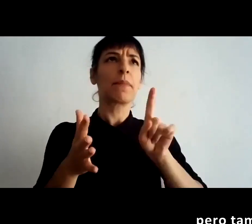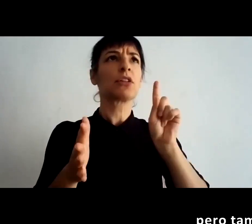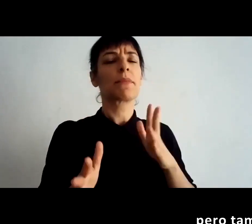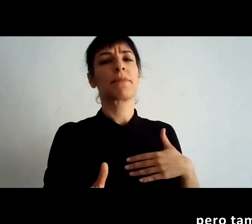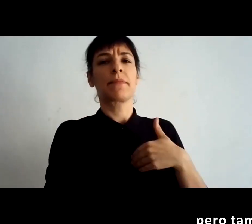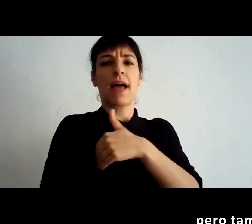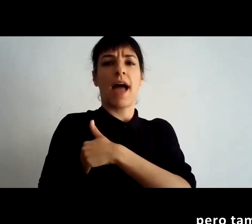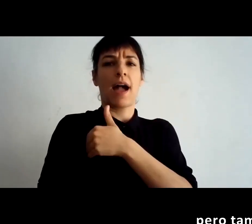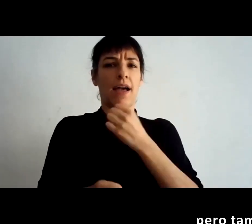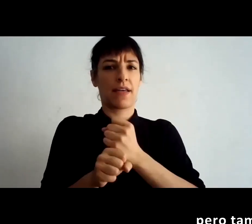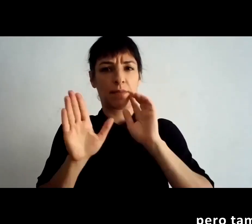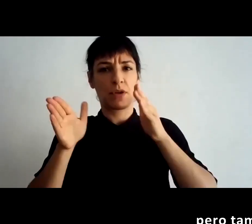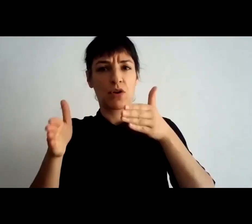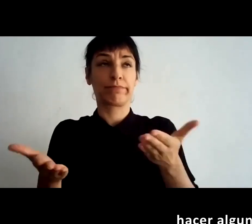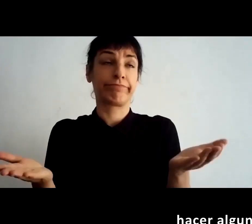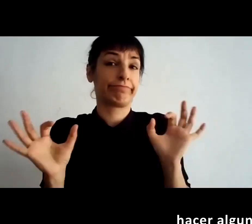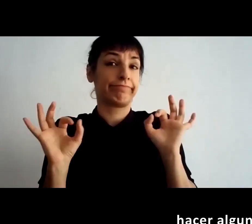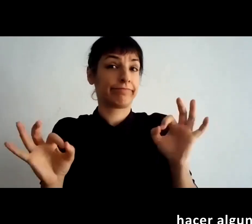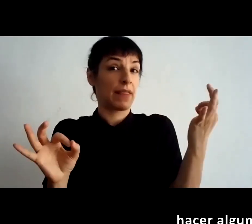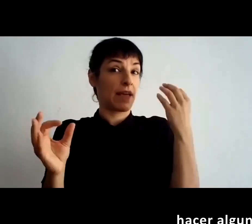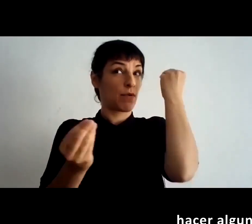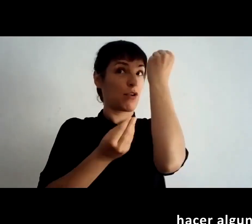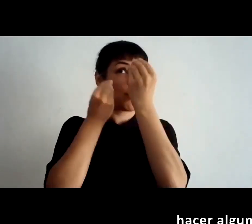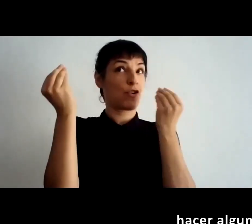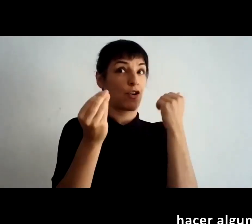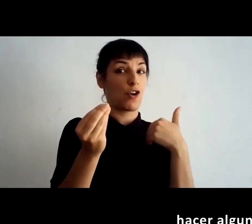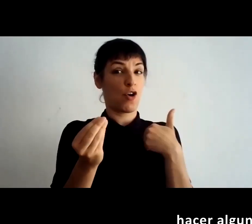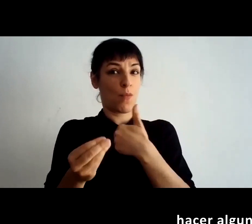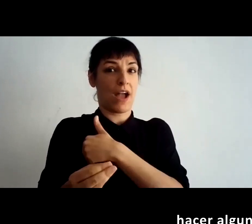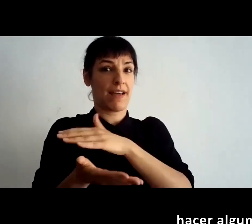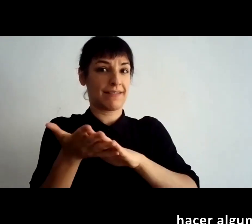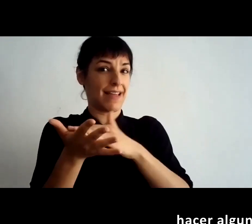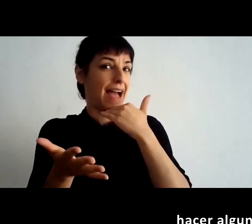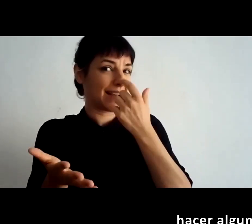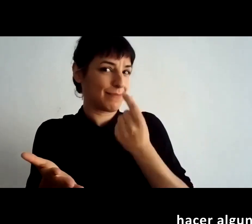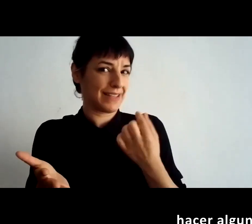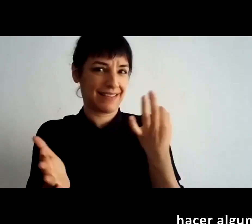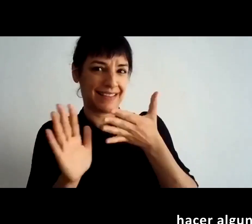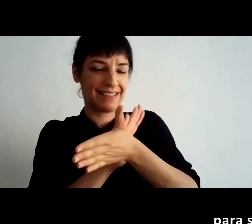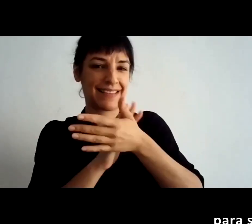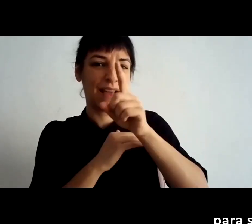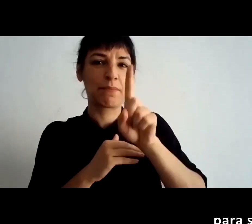y no puedo impedir hacer algunas reflexiones también desde esta perspectiva. En todo caso, para ser